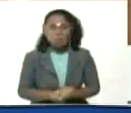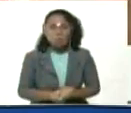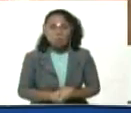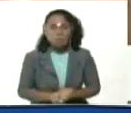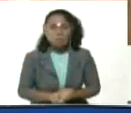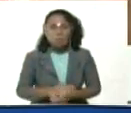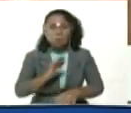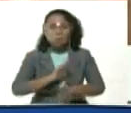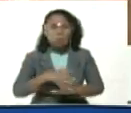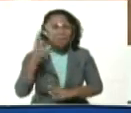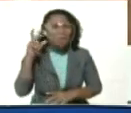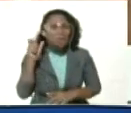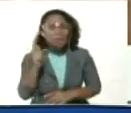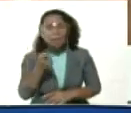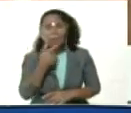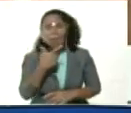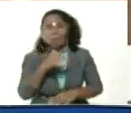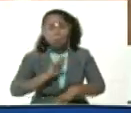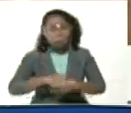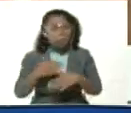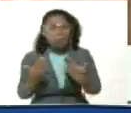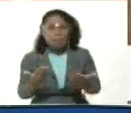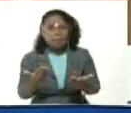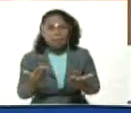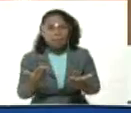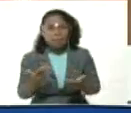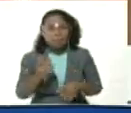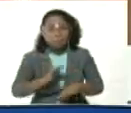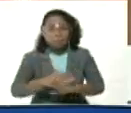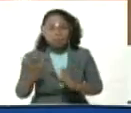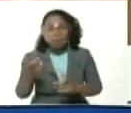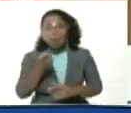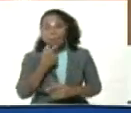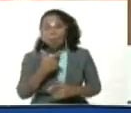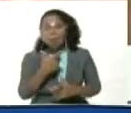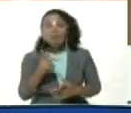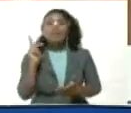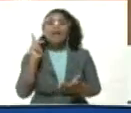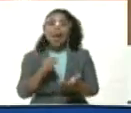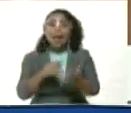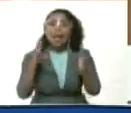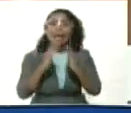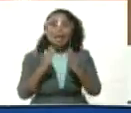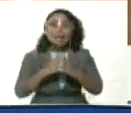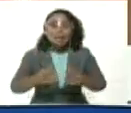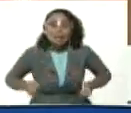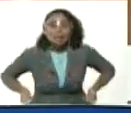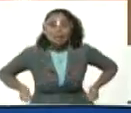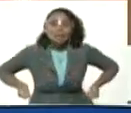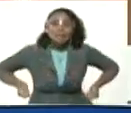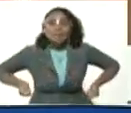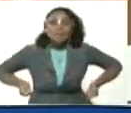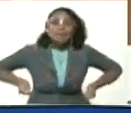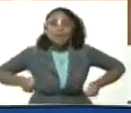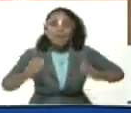qué suena bello? ¿Por qué? Porque es bello llegar al hogar con el mercado